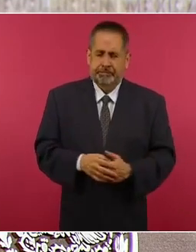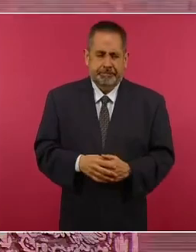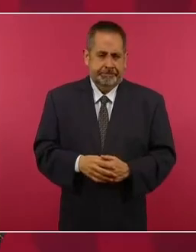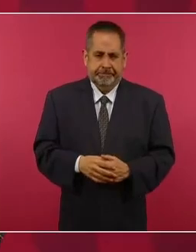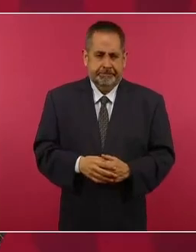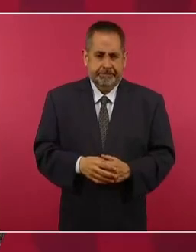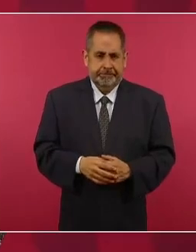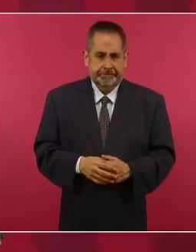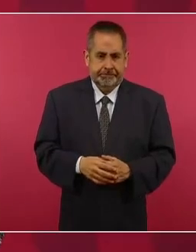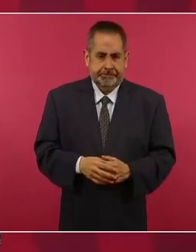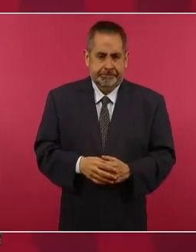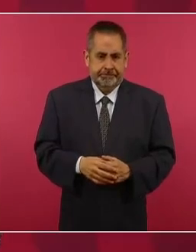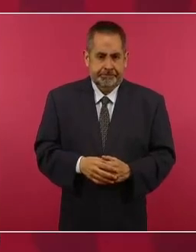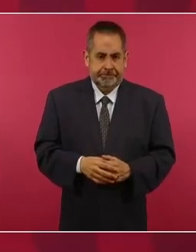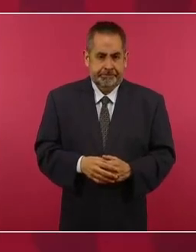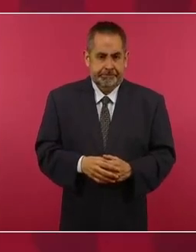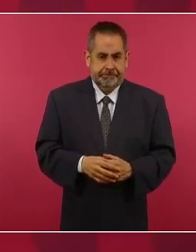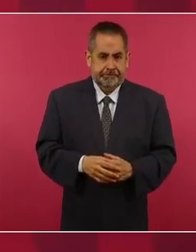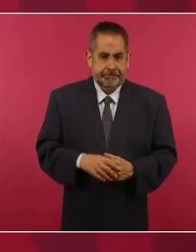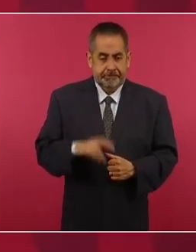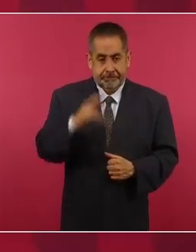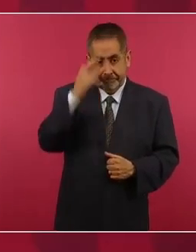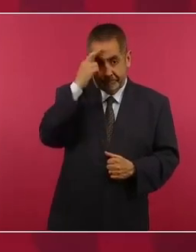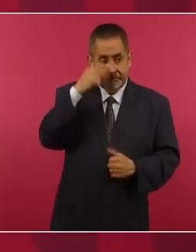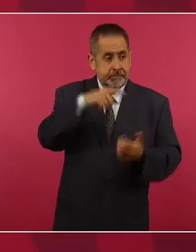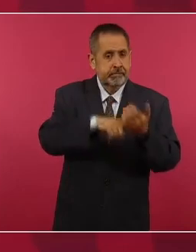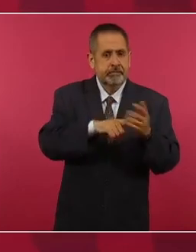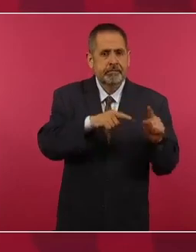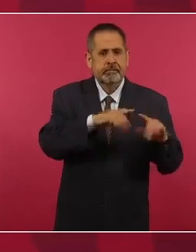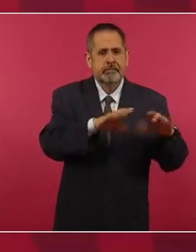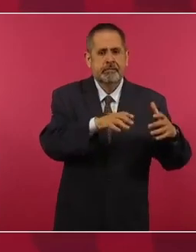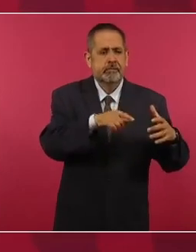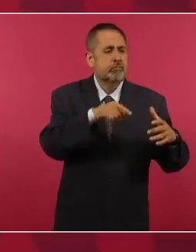Acuérdense que Pani una vez declaró que